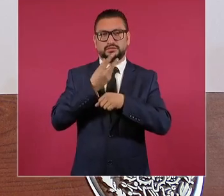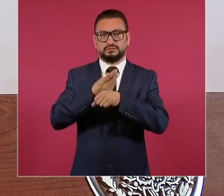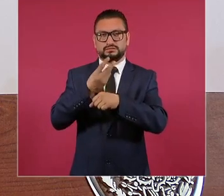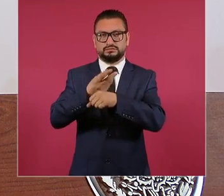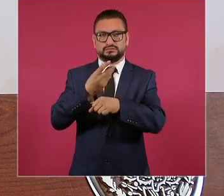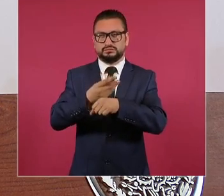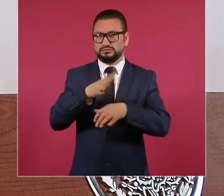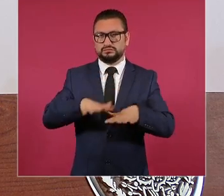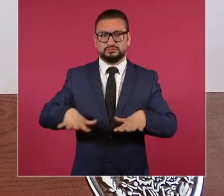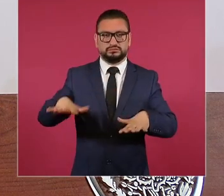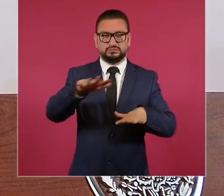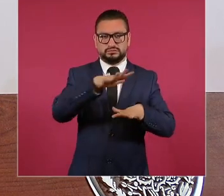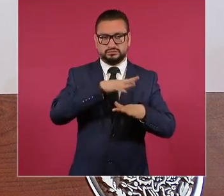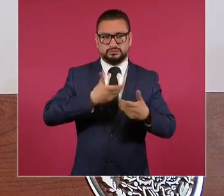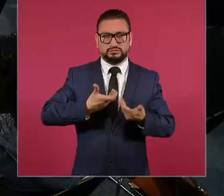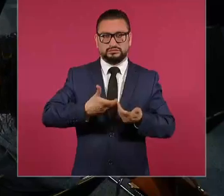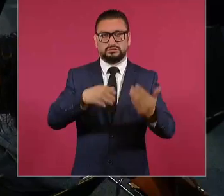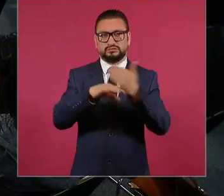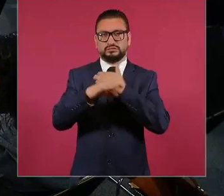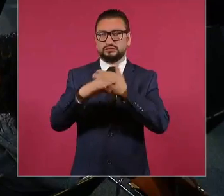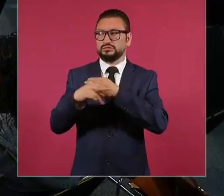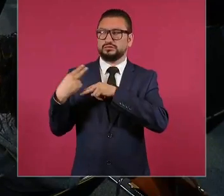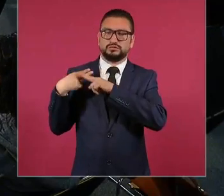de caminos en el sexenio.